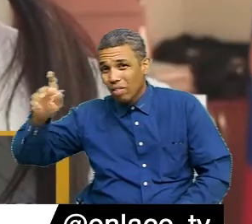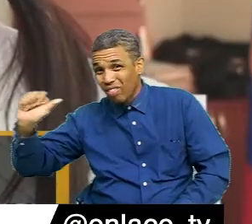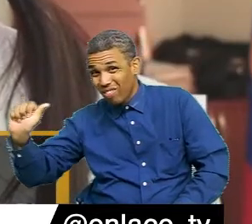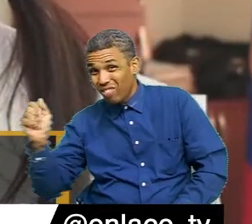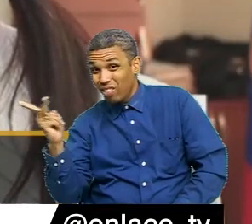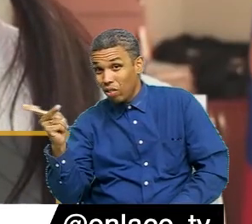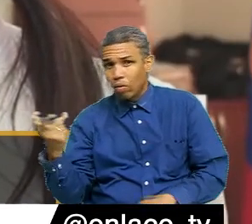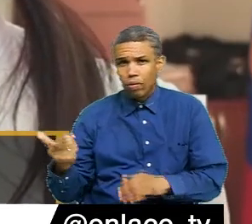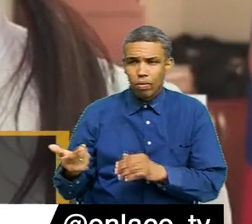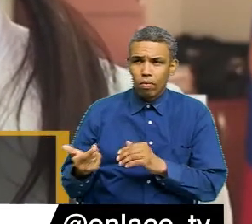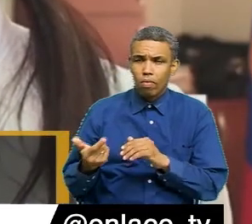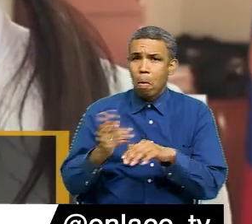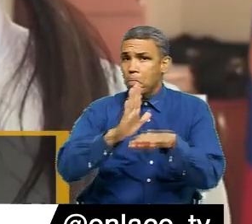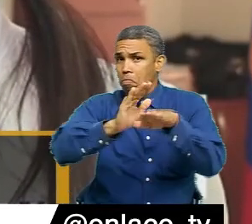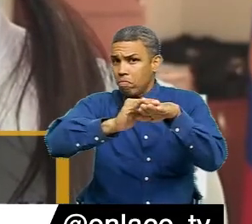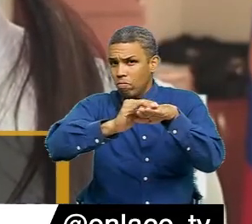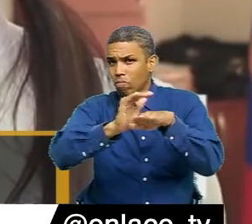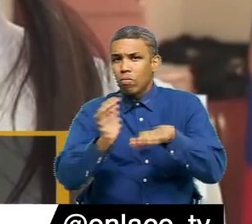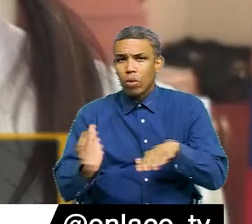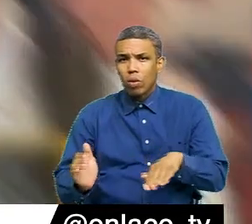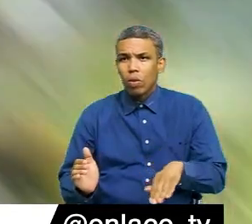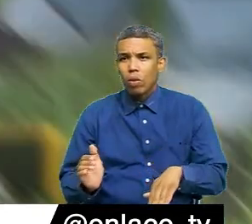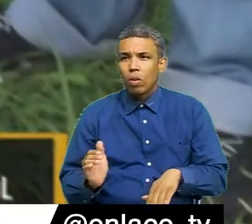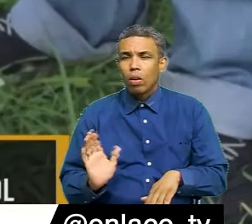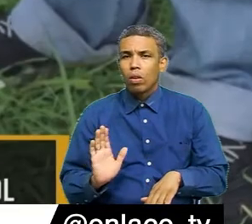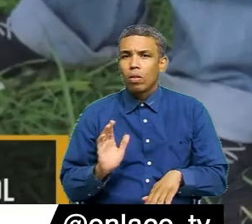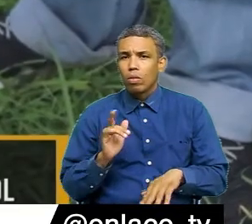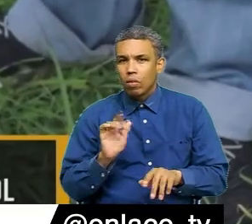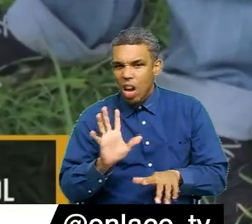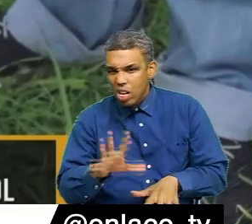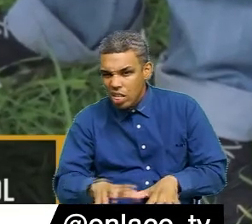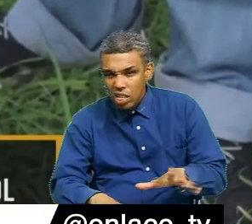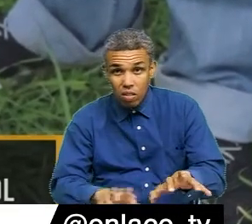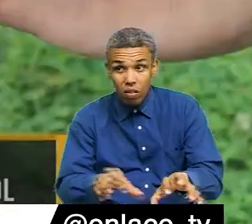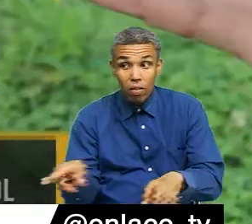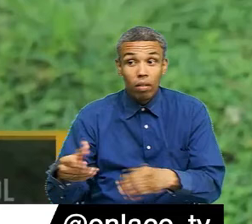e inmediata a las autoridades sobre la aparición de esta puma.